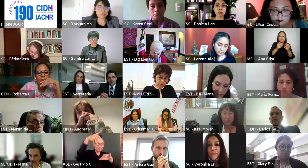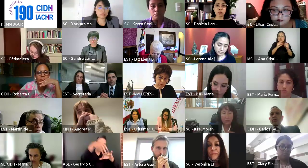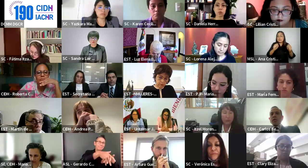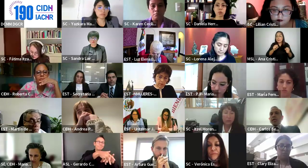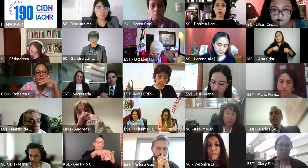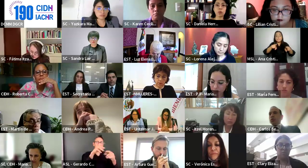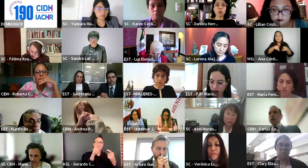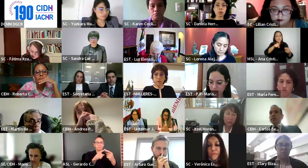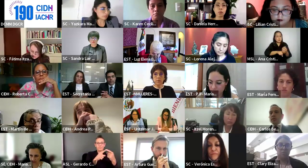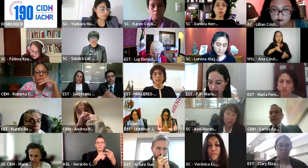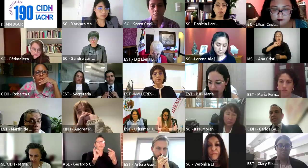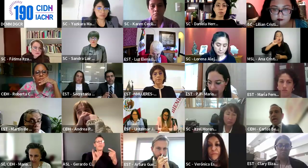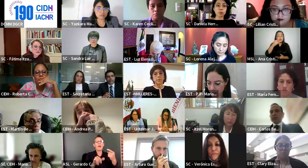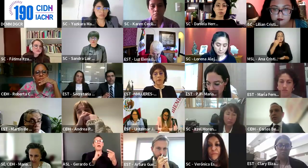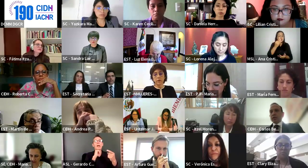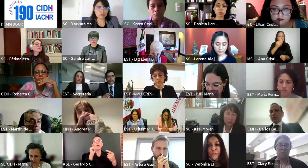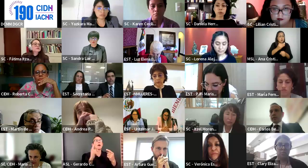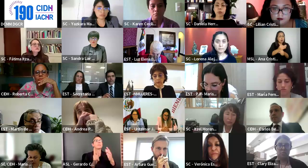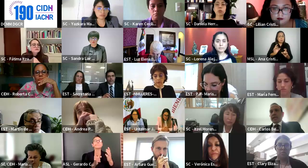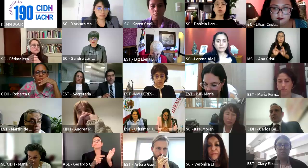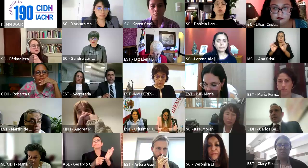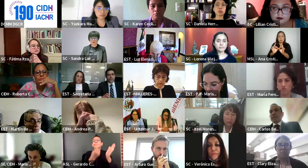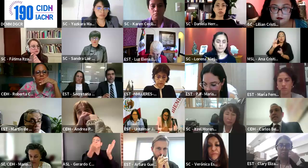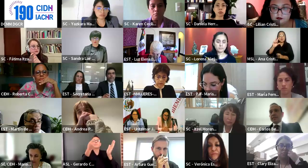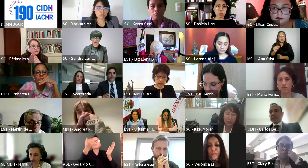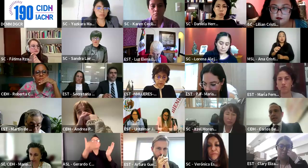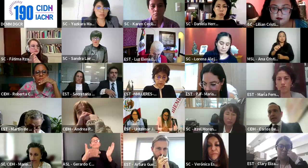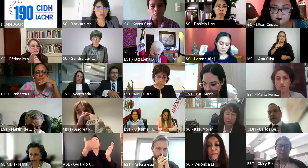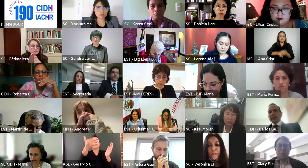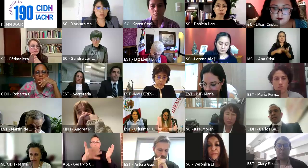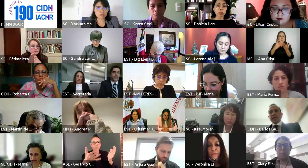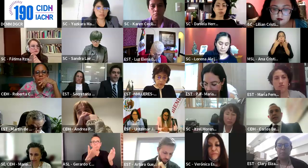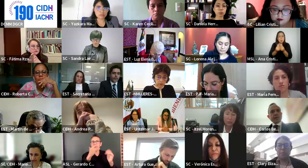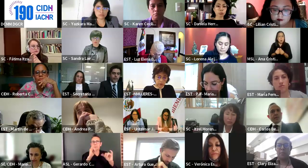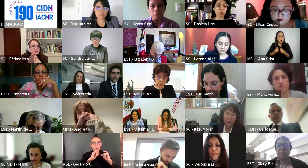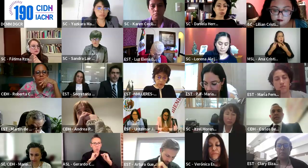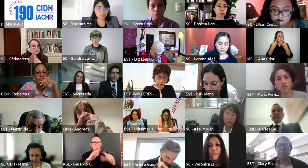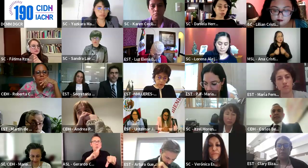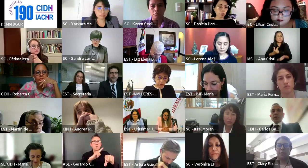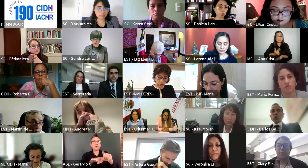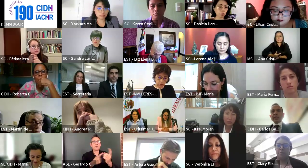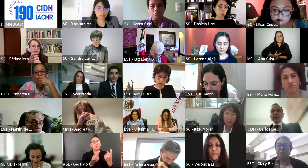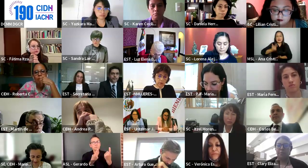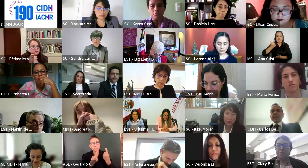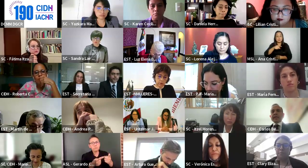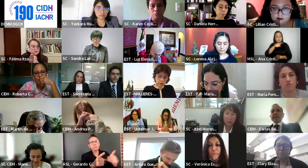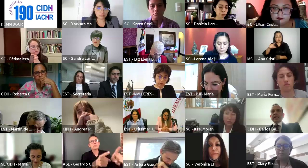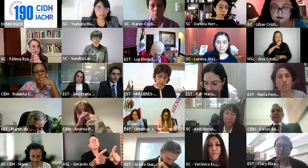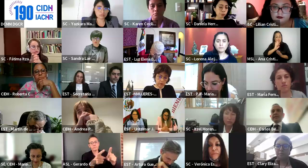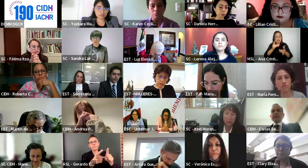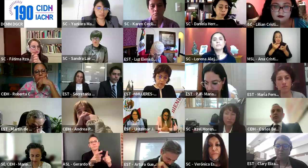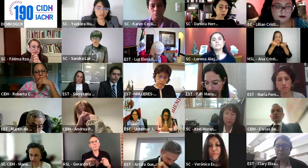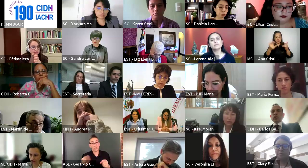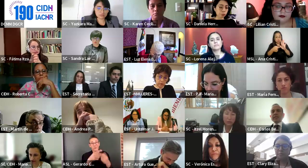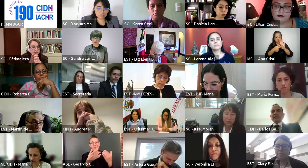trata de un episodio aislado, sino parece una epidemia de la que ustedes han dado cuenta. Y en